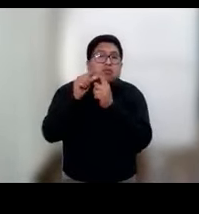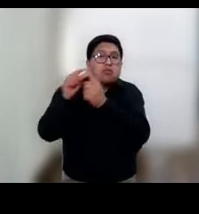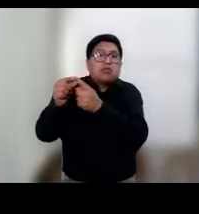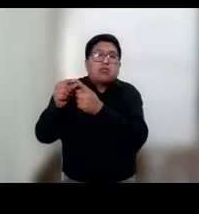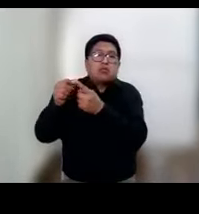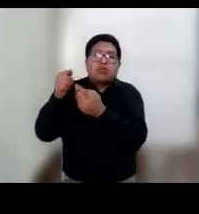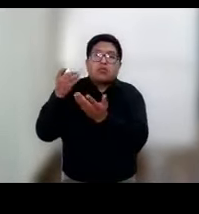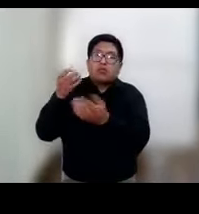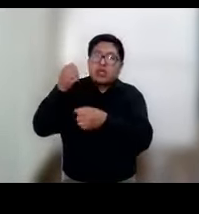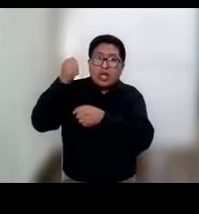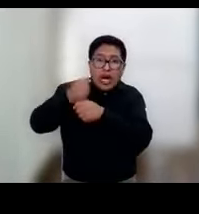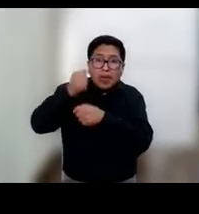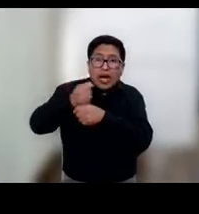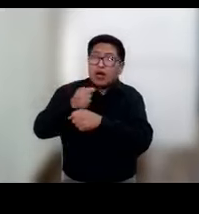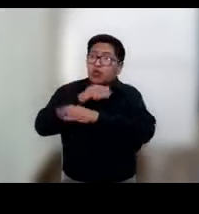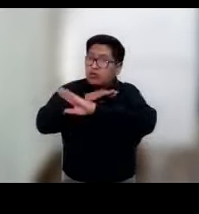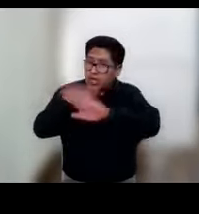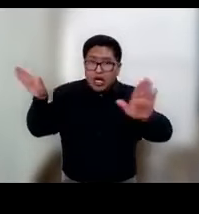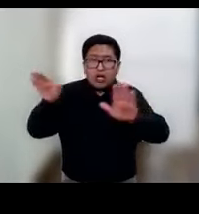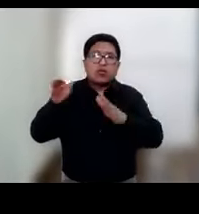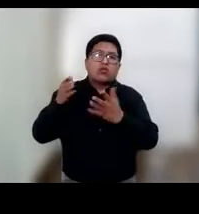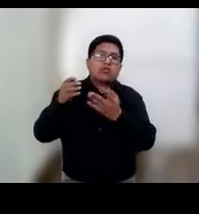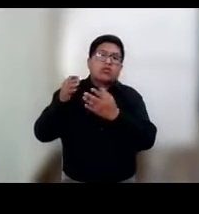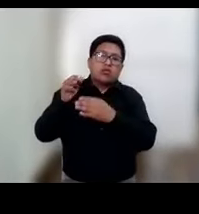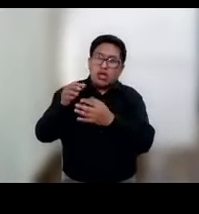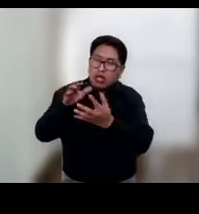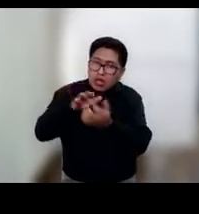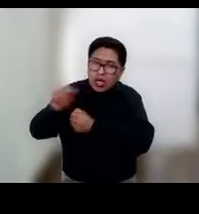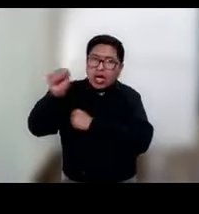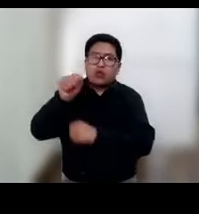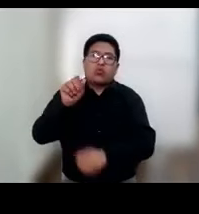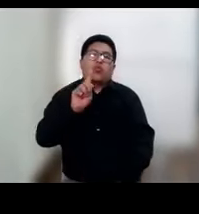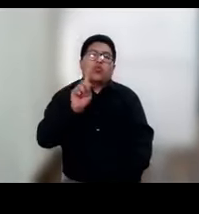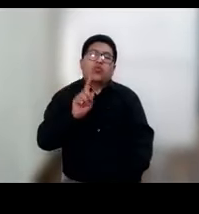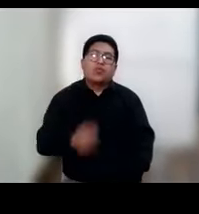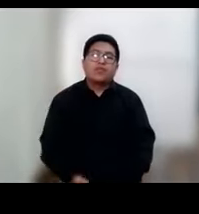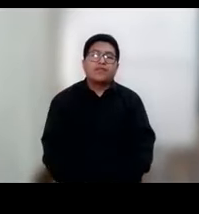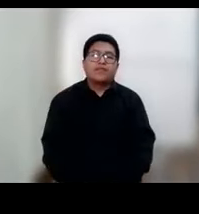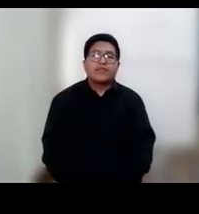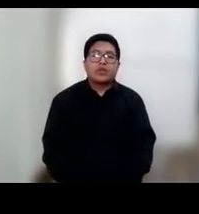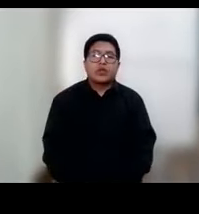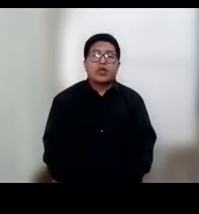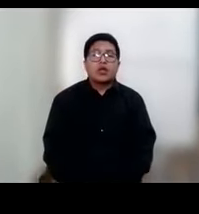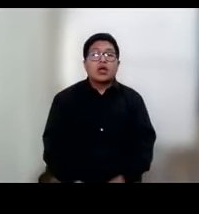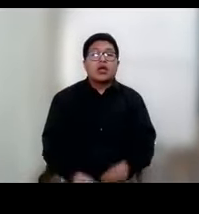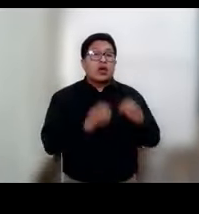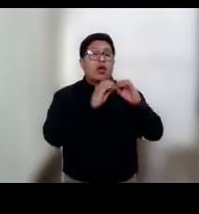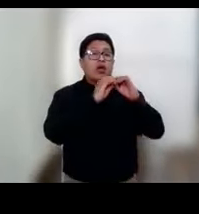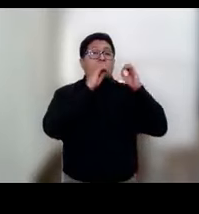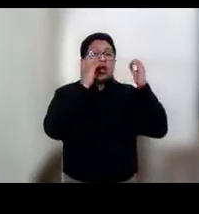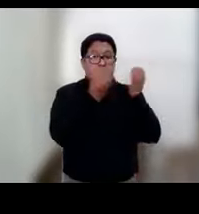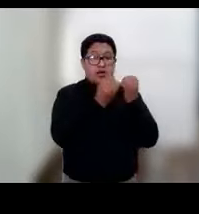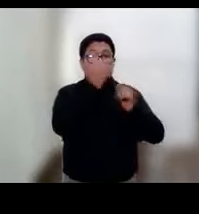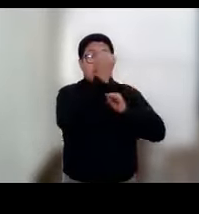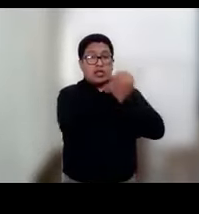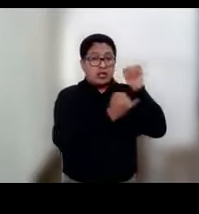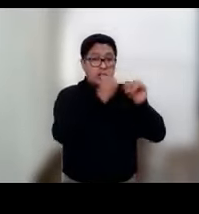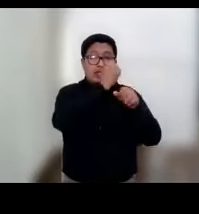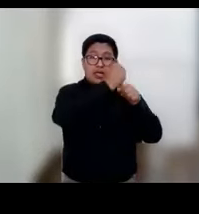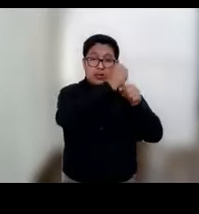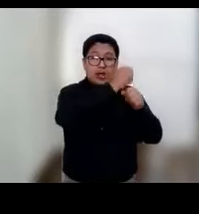como un trabajo que les afecte o mucho menos explotación la propia organización internacional del trabajo en sus documentos y